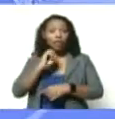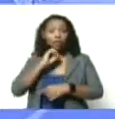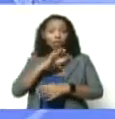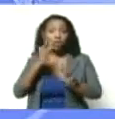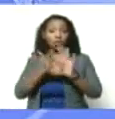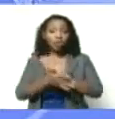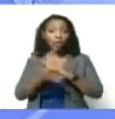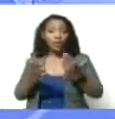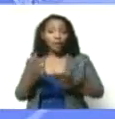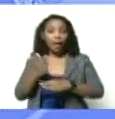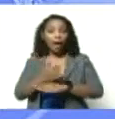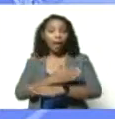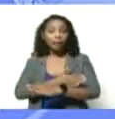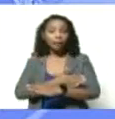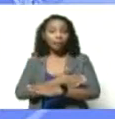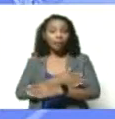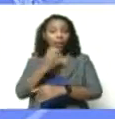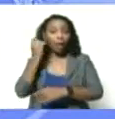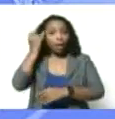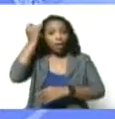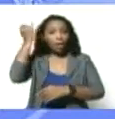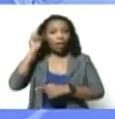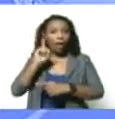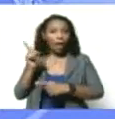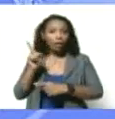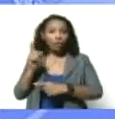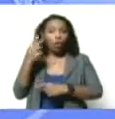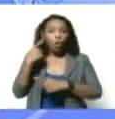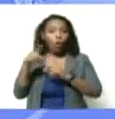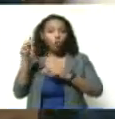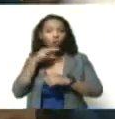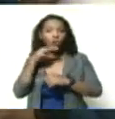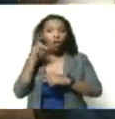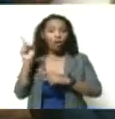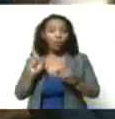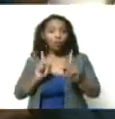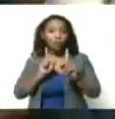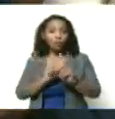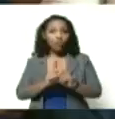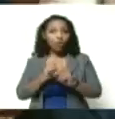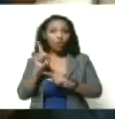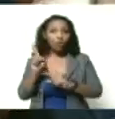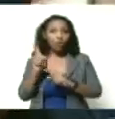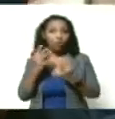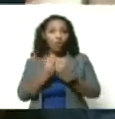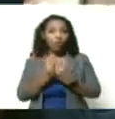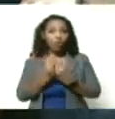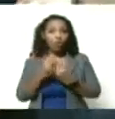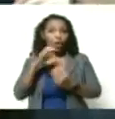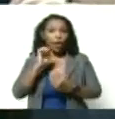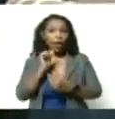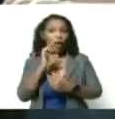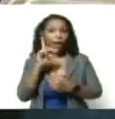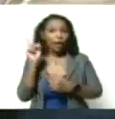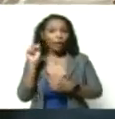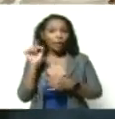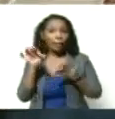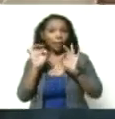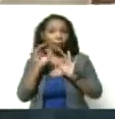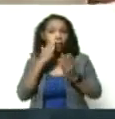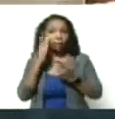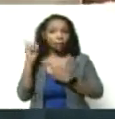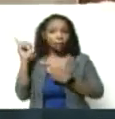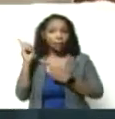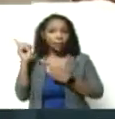de anécdotas ante las ocurrencias de ellos. Tienen otros nietos, pero ellos estaban más cercanos con Earle. En especial Gael,